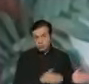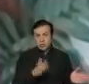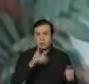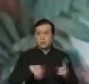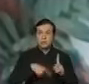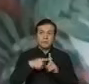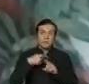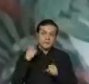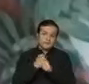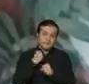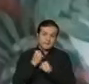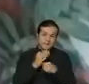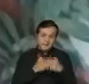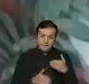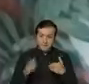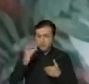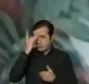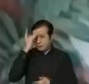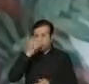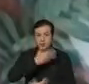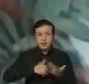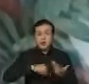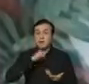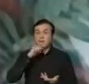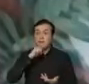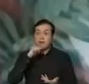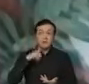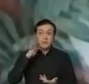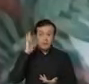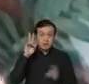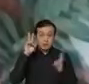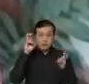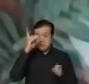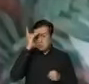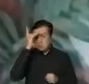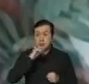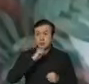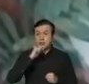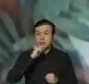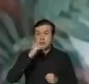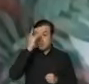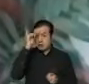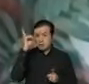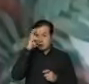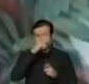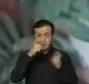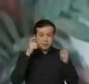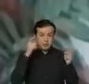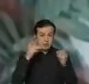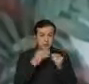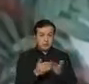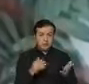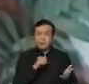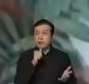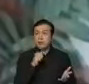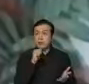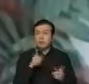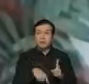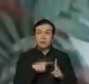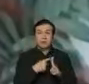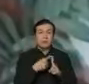seguir trabajando con el resto de los tenedores, nos queda todavía solamente en tema de deuda, para que vea usted lo complejo que es gobernar. Nos queda ir a